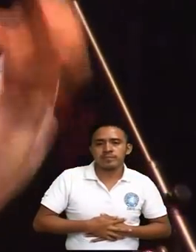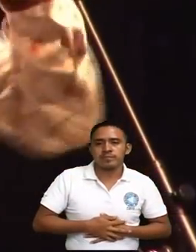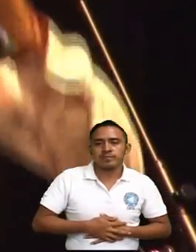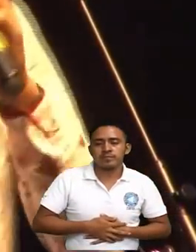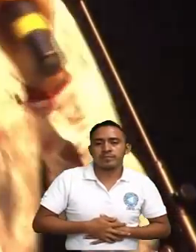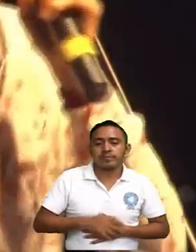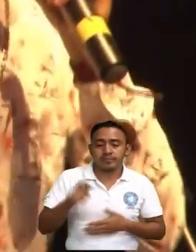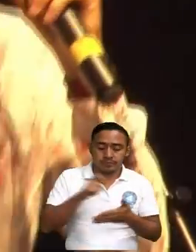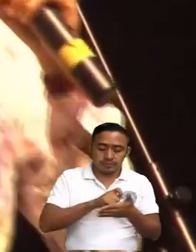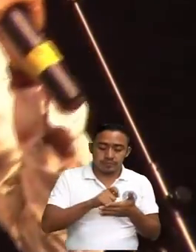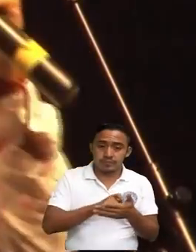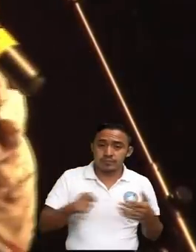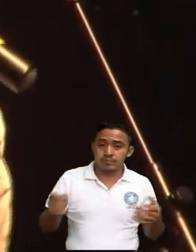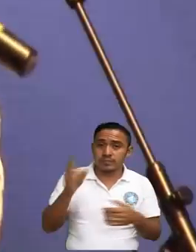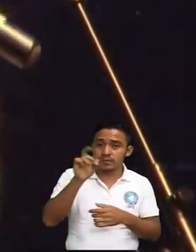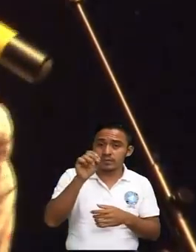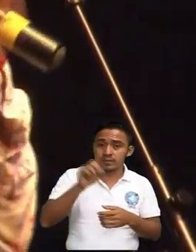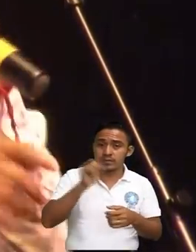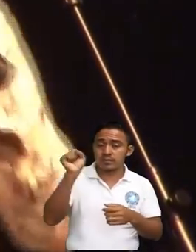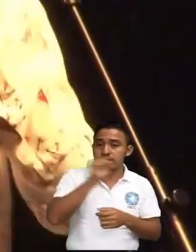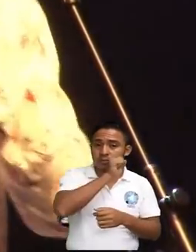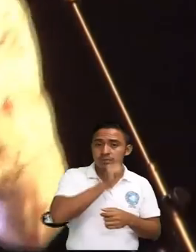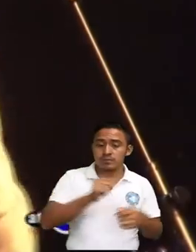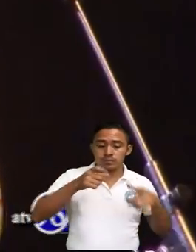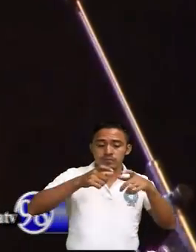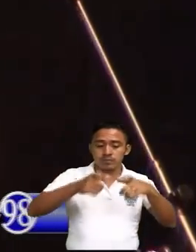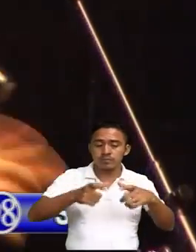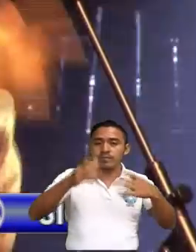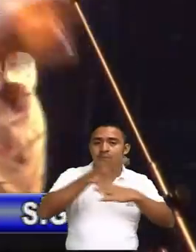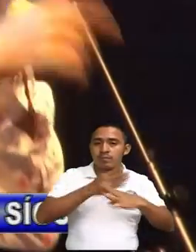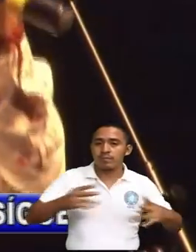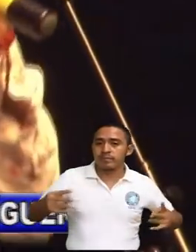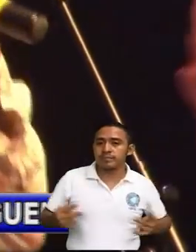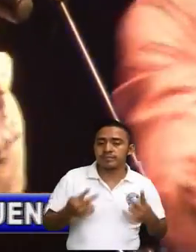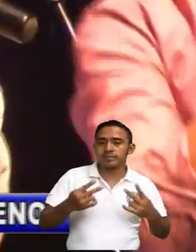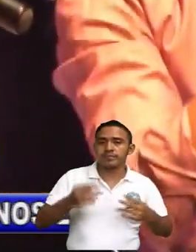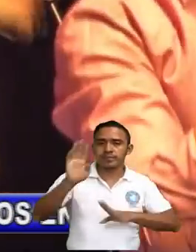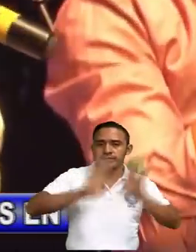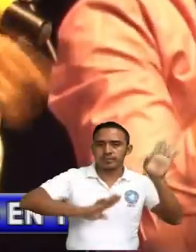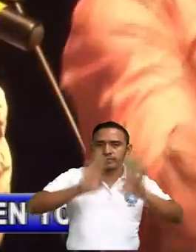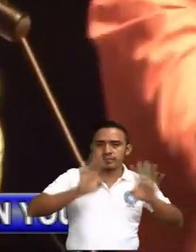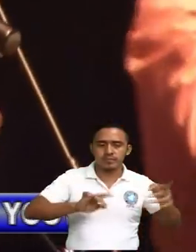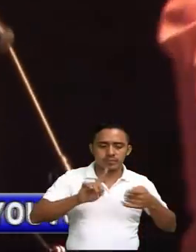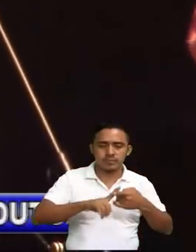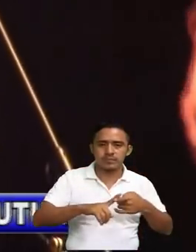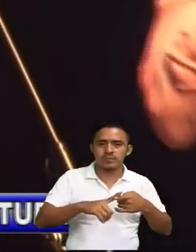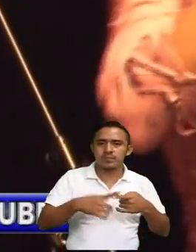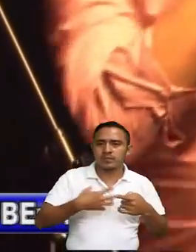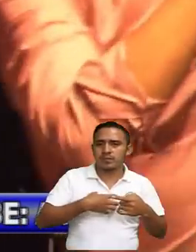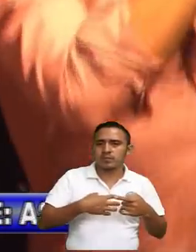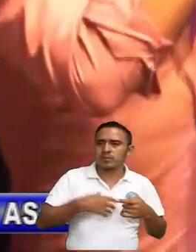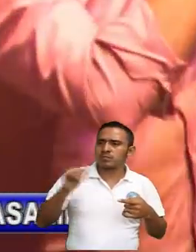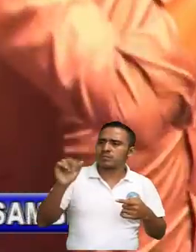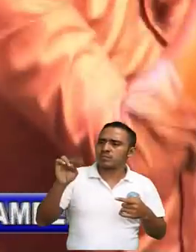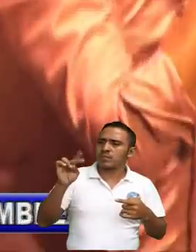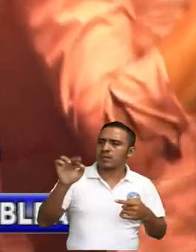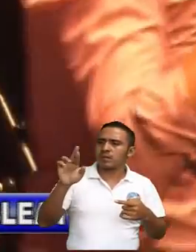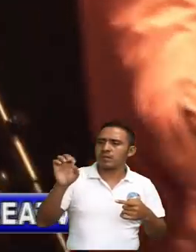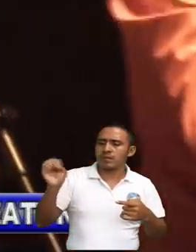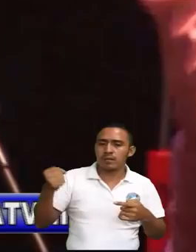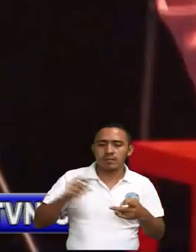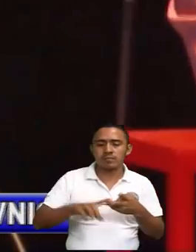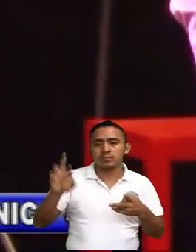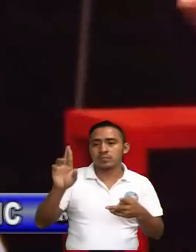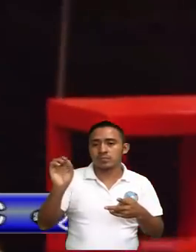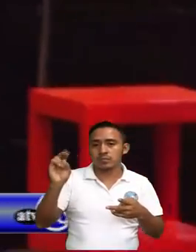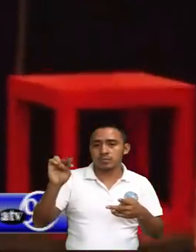En la elaboración de las 10 canciones de este disco por la paz y la vida, participan arreglistas de la talla de Andrés Sánchez, Ronald